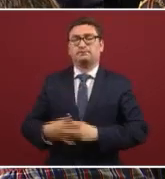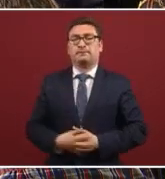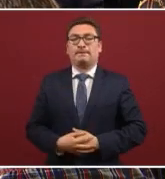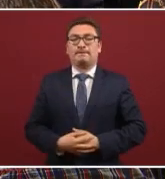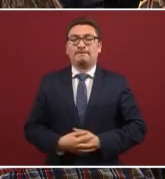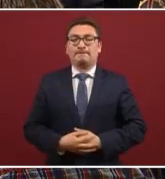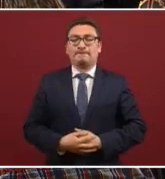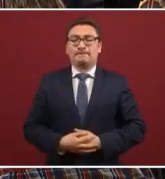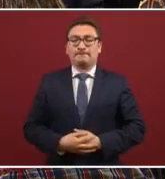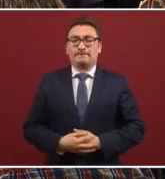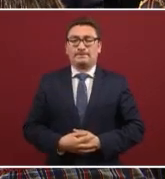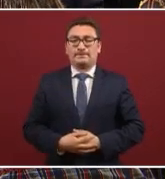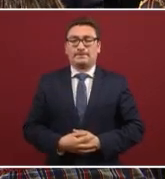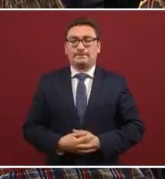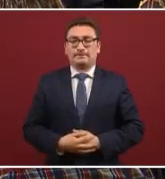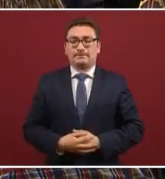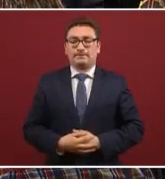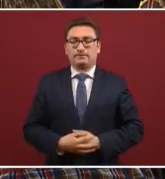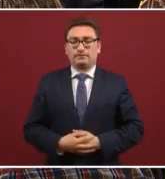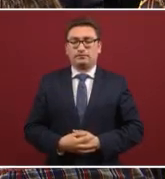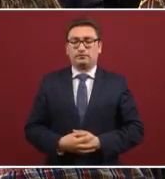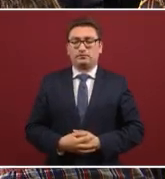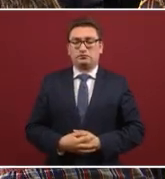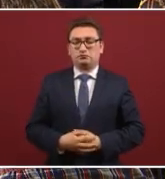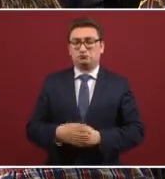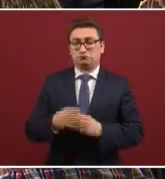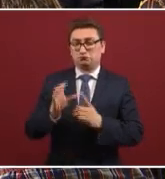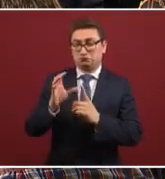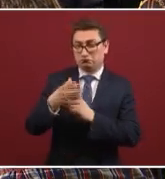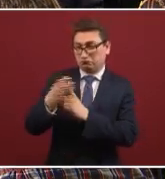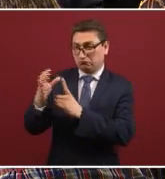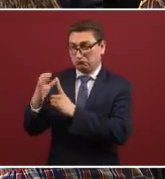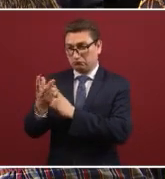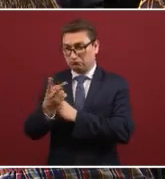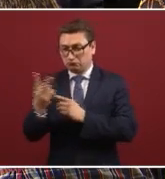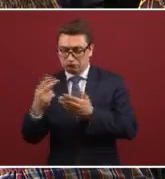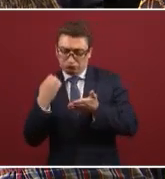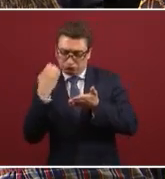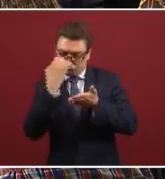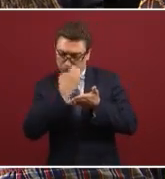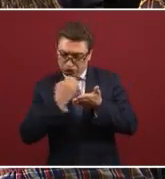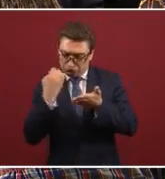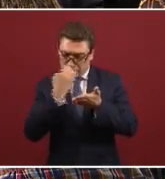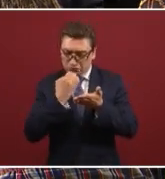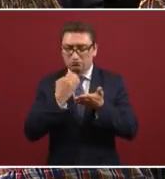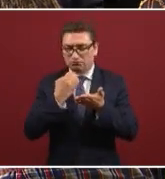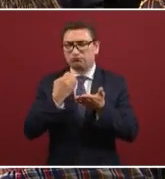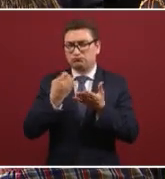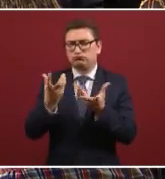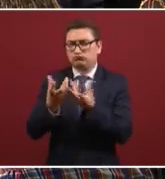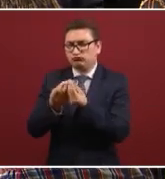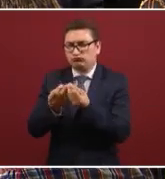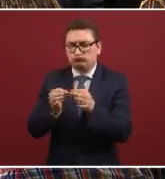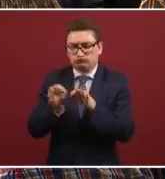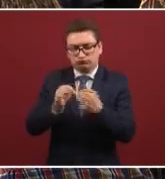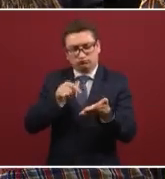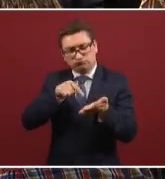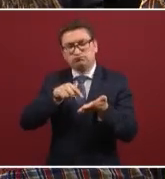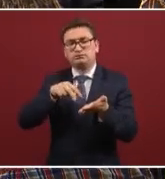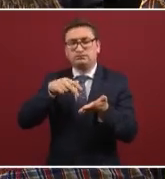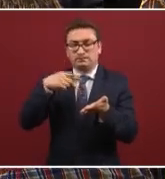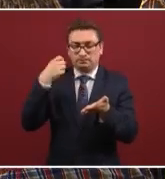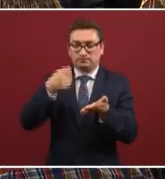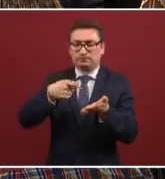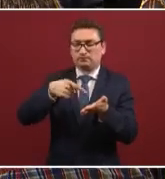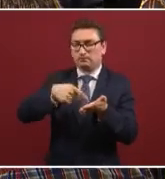mismos, a fin de que coadyuven en el dictamen del mismo. En consecuencia, el turno que corresponderá al